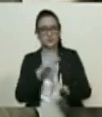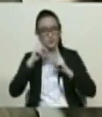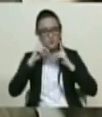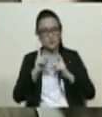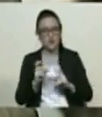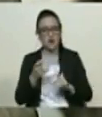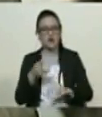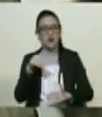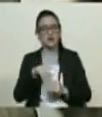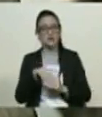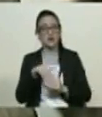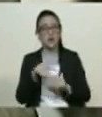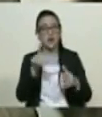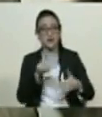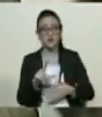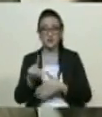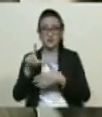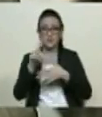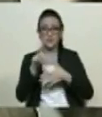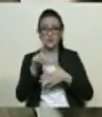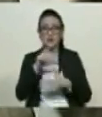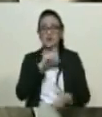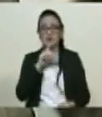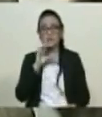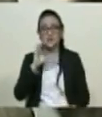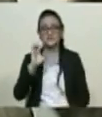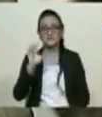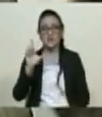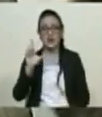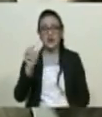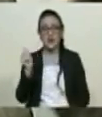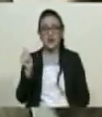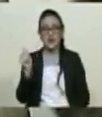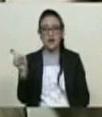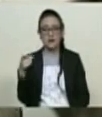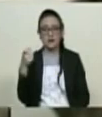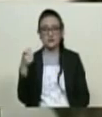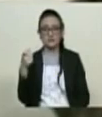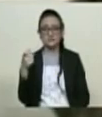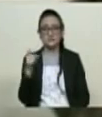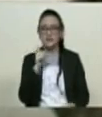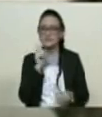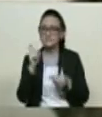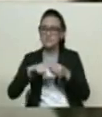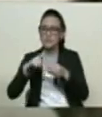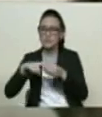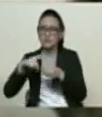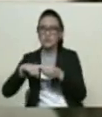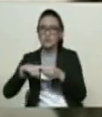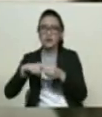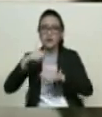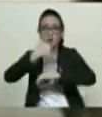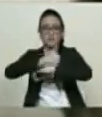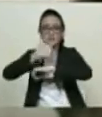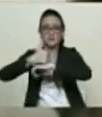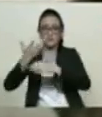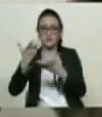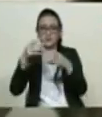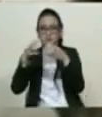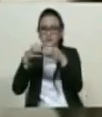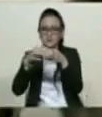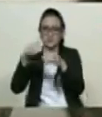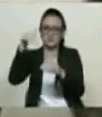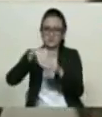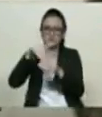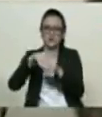de Latinoamérica, el CELA, que está integrado por ex autoridades de organismos electorales,